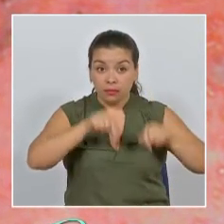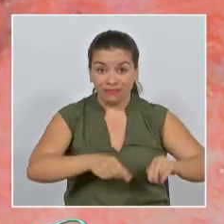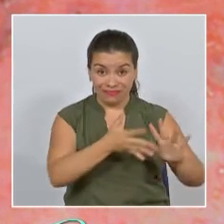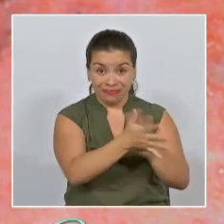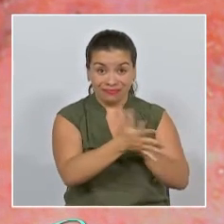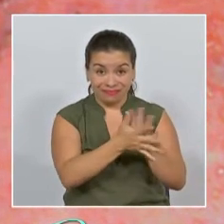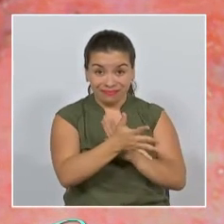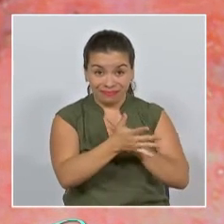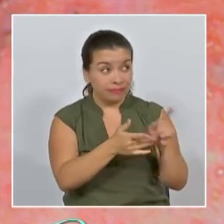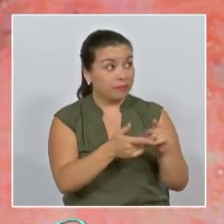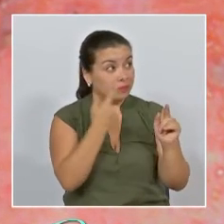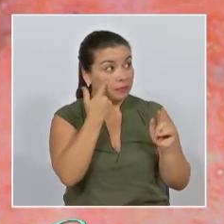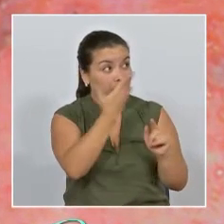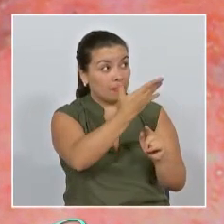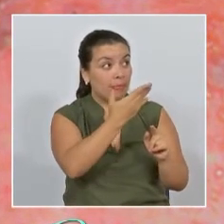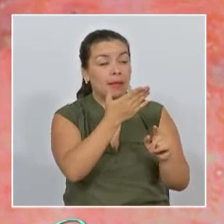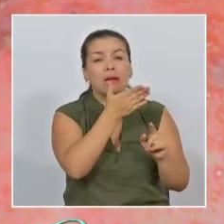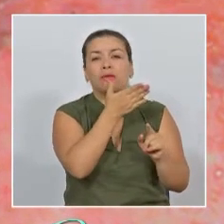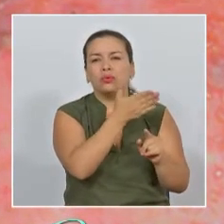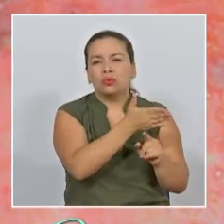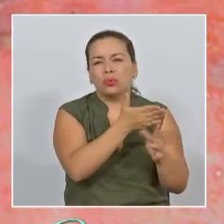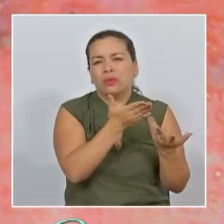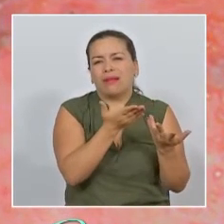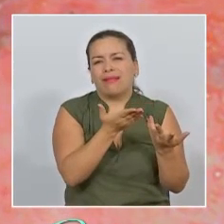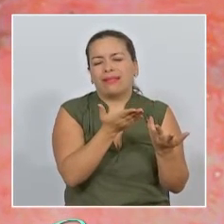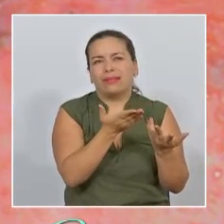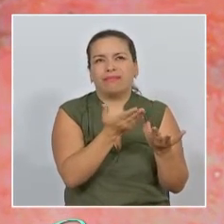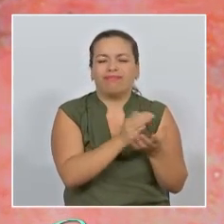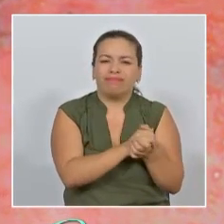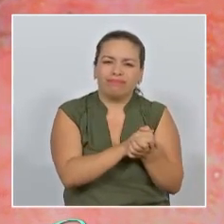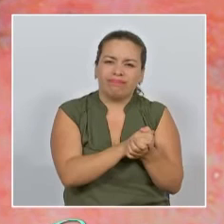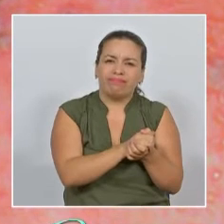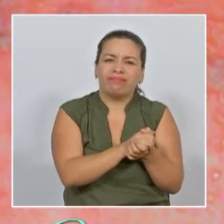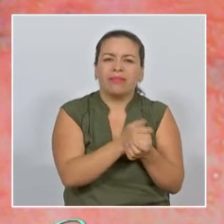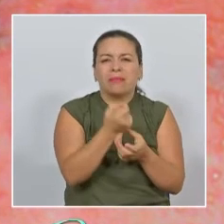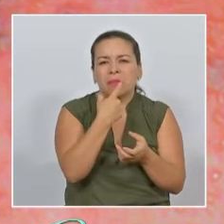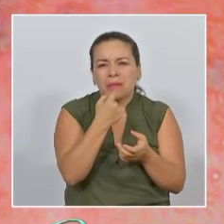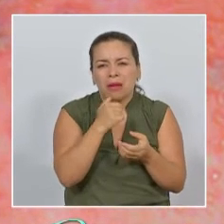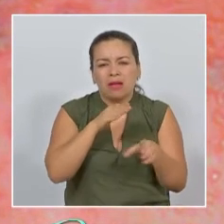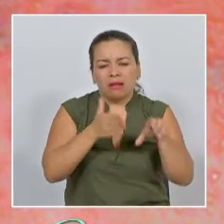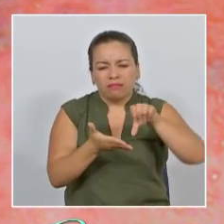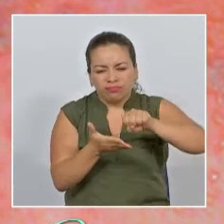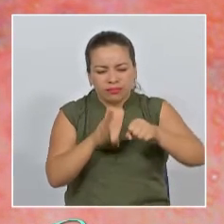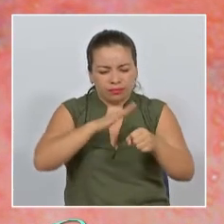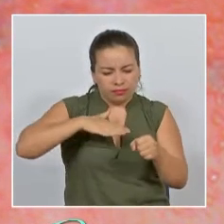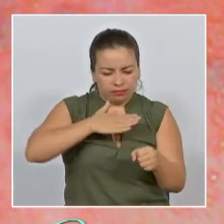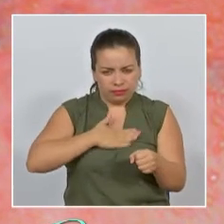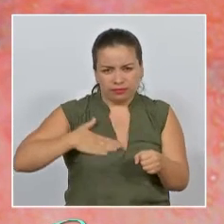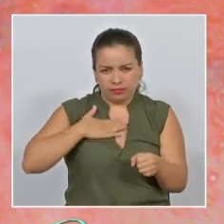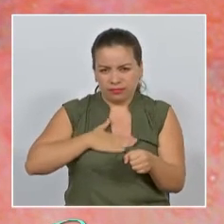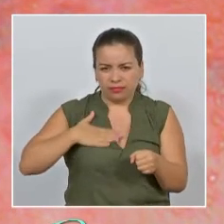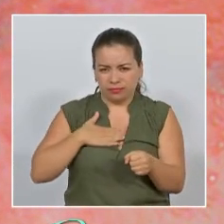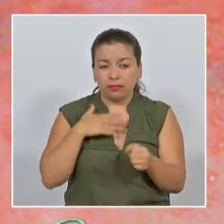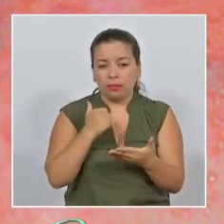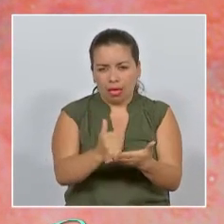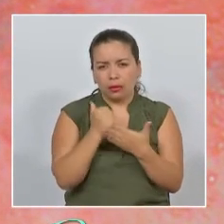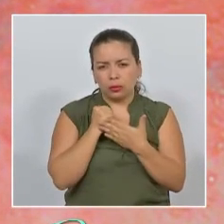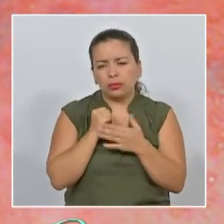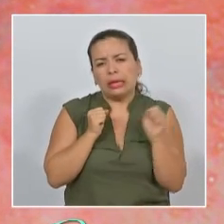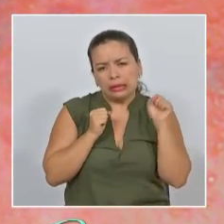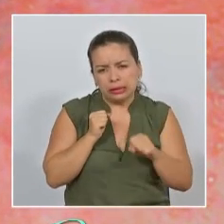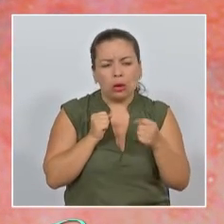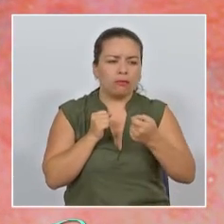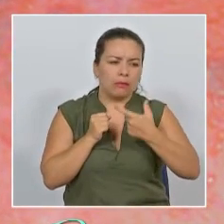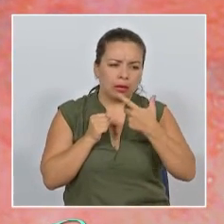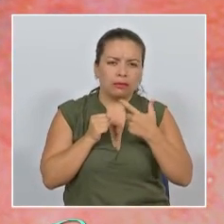casos, sí, la pregabalina, los antivirales, ellos ayudan, tienen un efecto